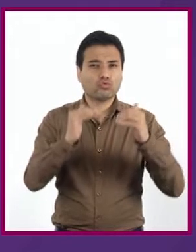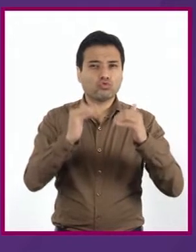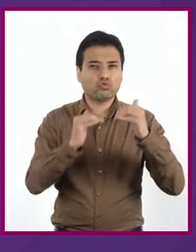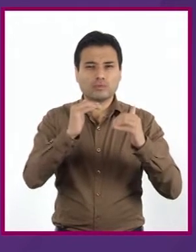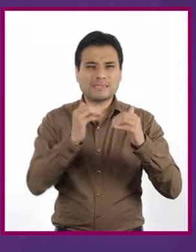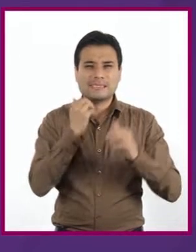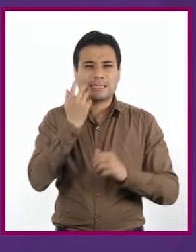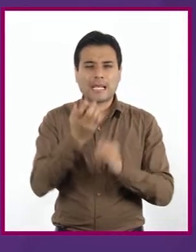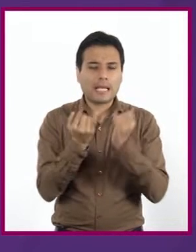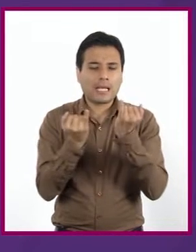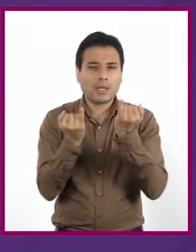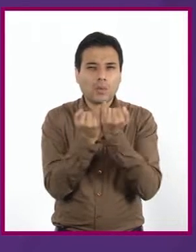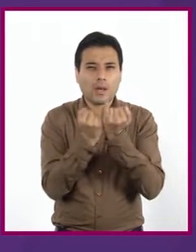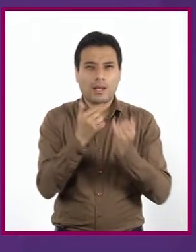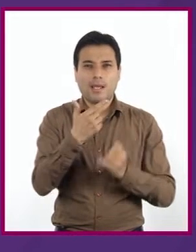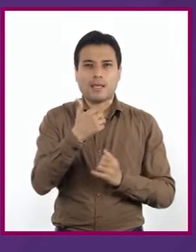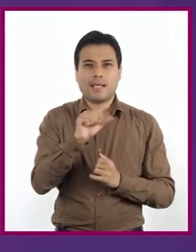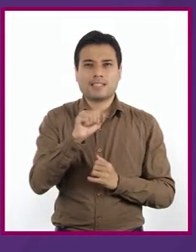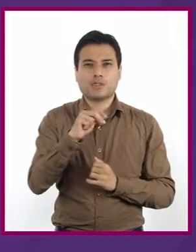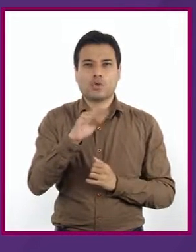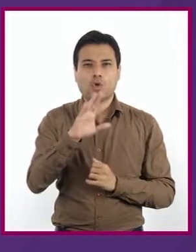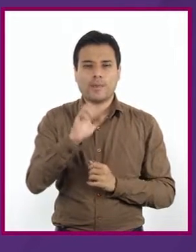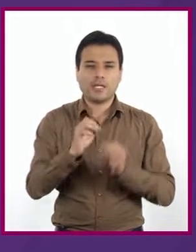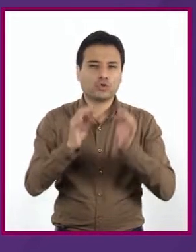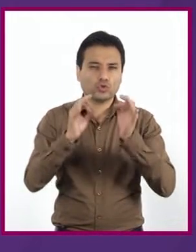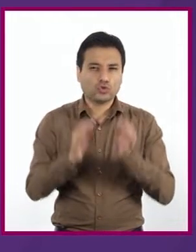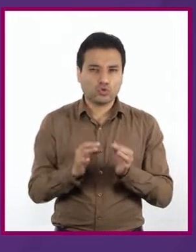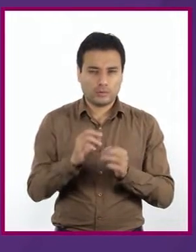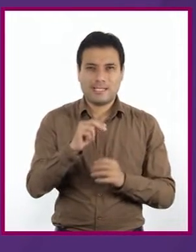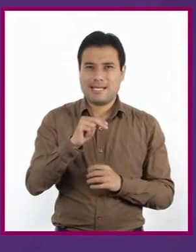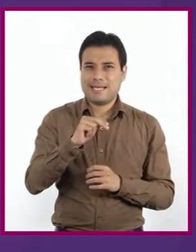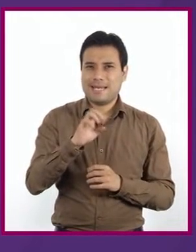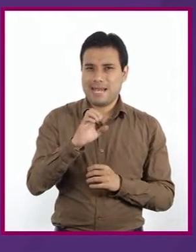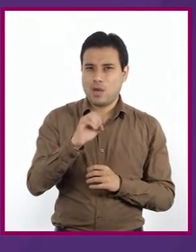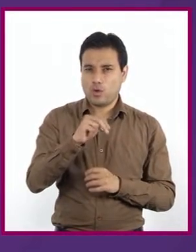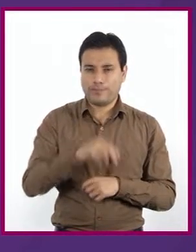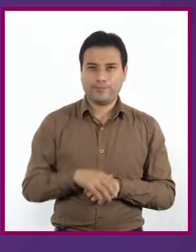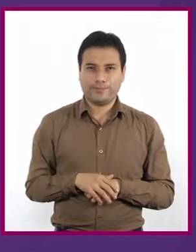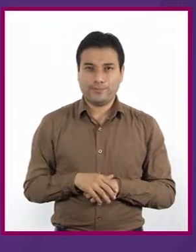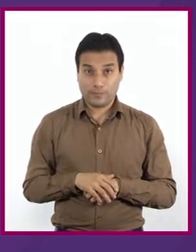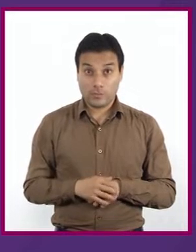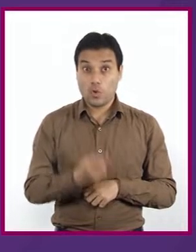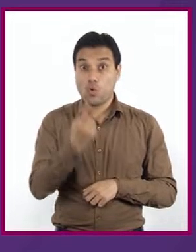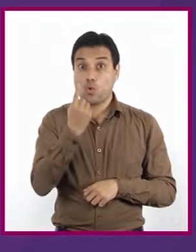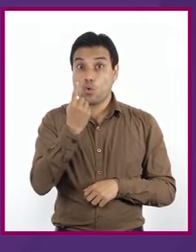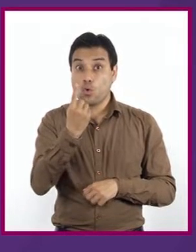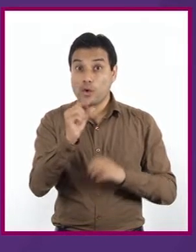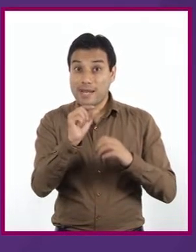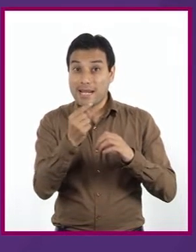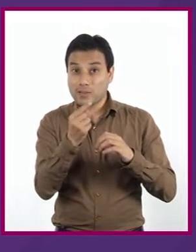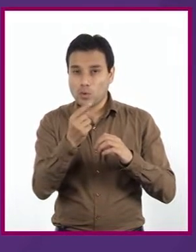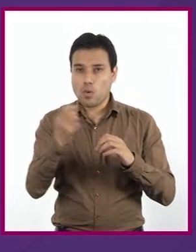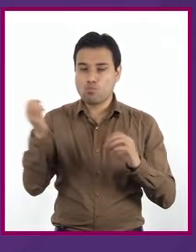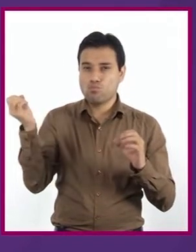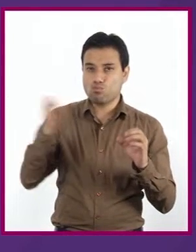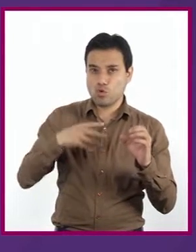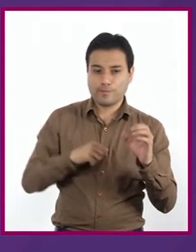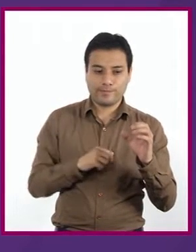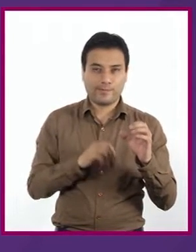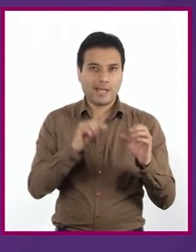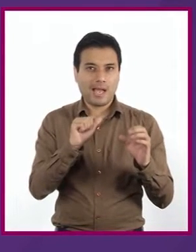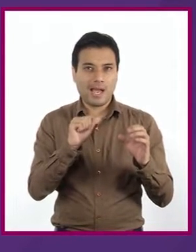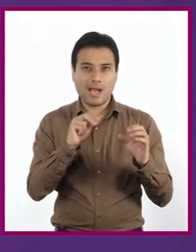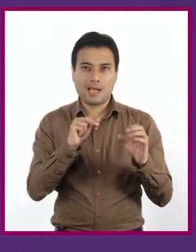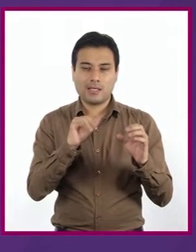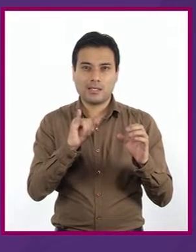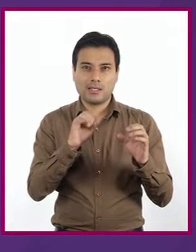cercano, es decir, del neón. Por ello, el flúor acepta un electrón y se transforma en anión, que